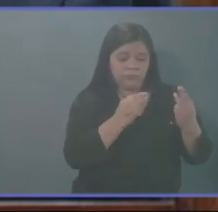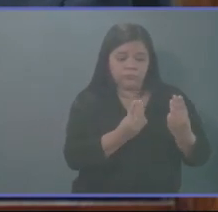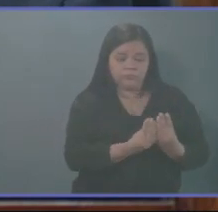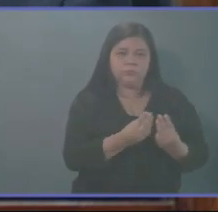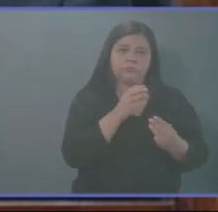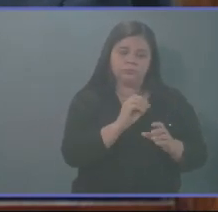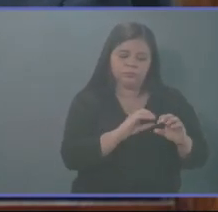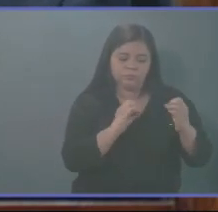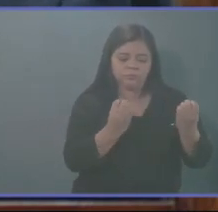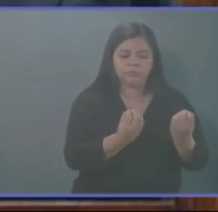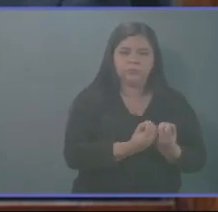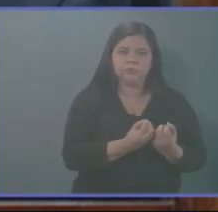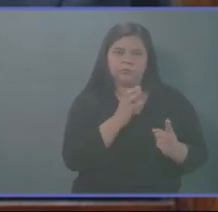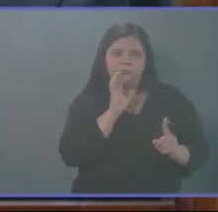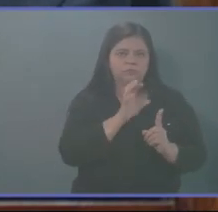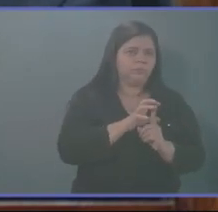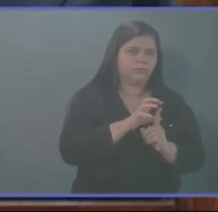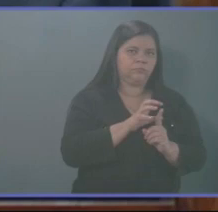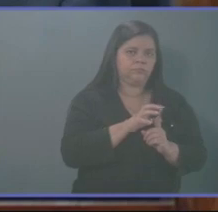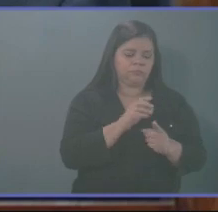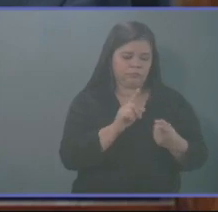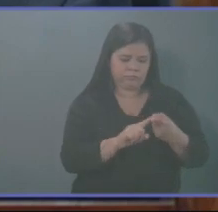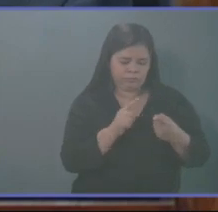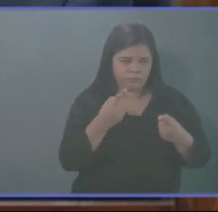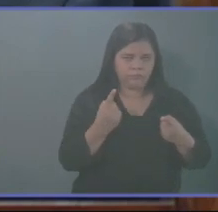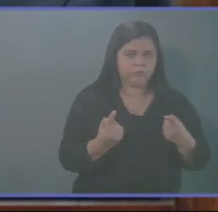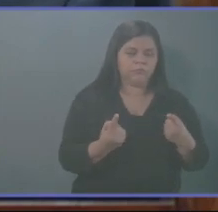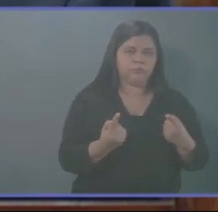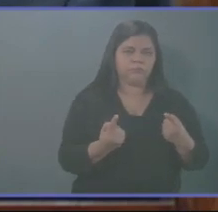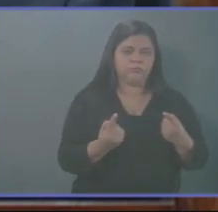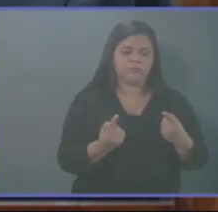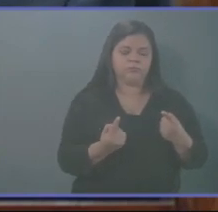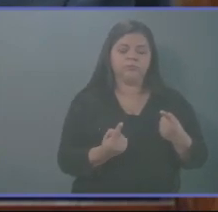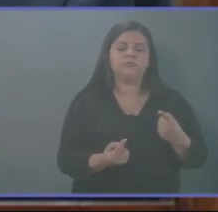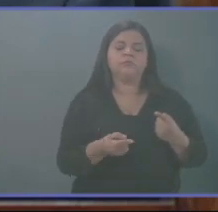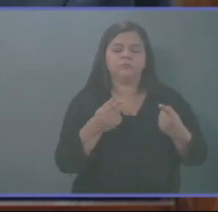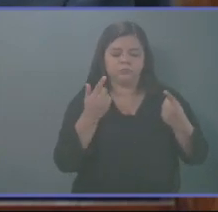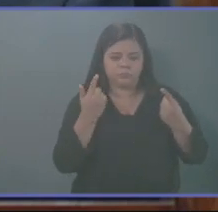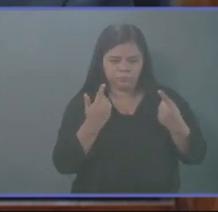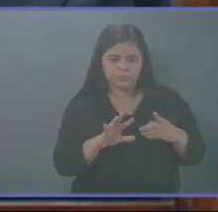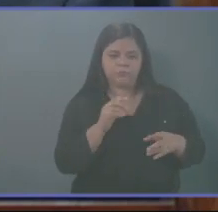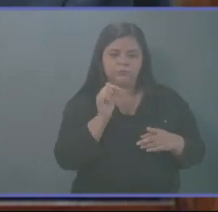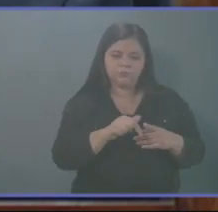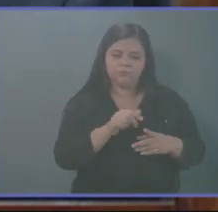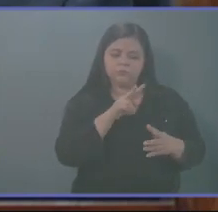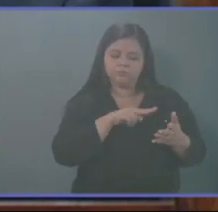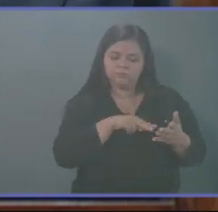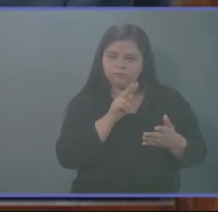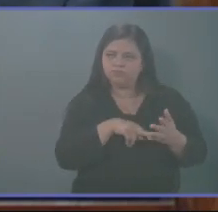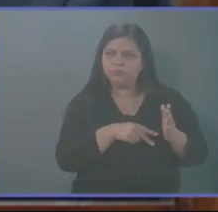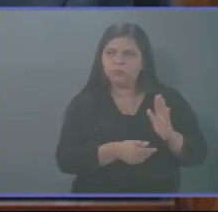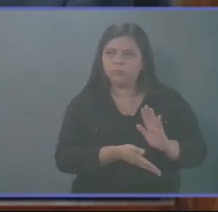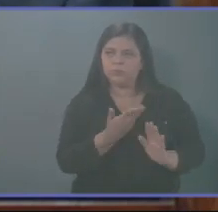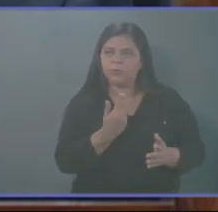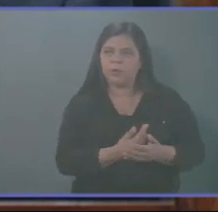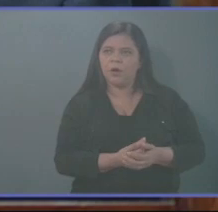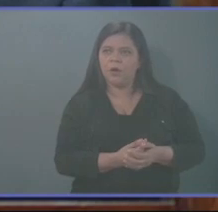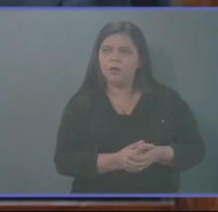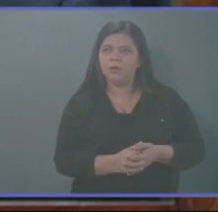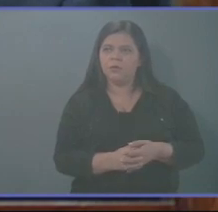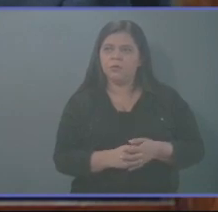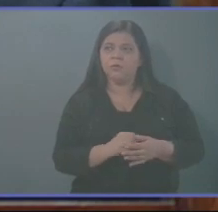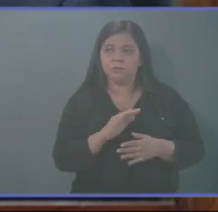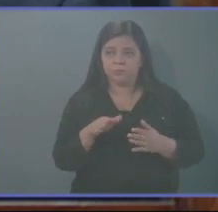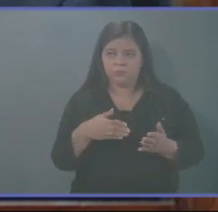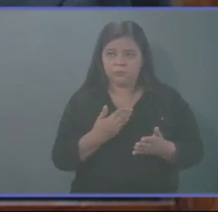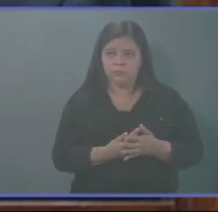asociaciones y organizaciones siguientes. 1. Aquellas que con al menos estas características que estén conformadas